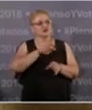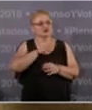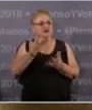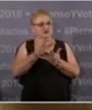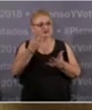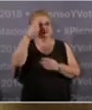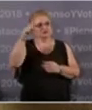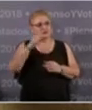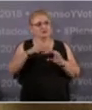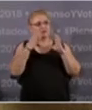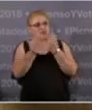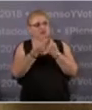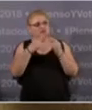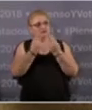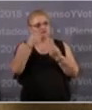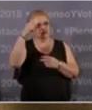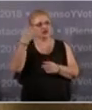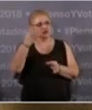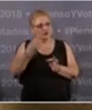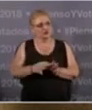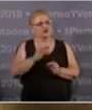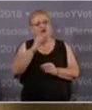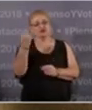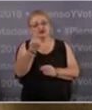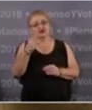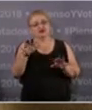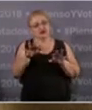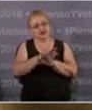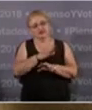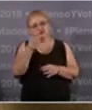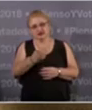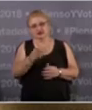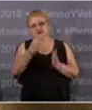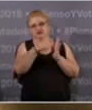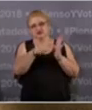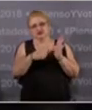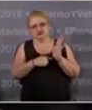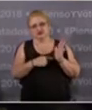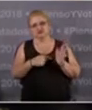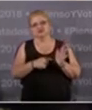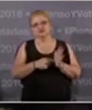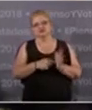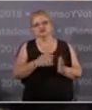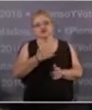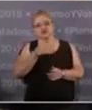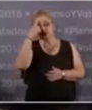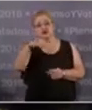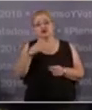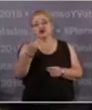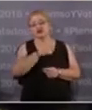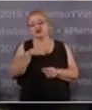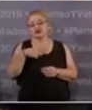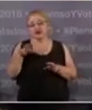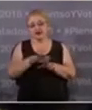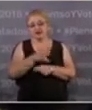para que estas leyes se cumplan o necesitamos reformar esos instrumentos legales? Yo creo que se deben de reformar.